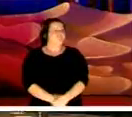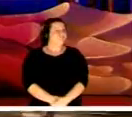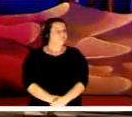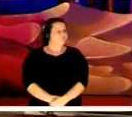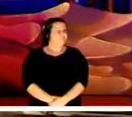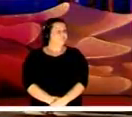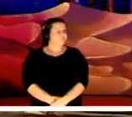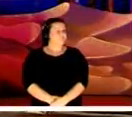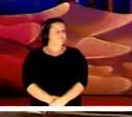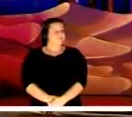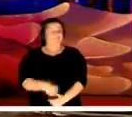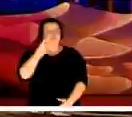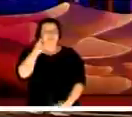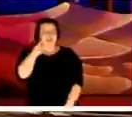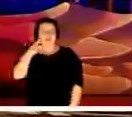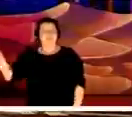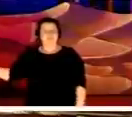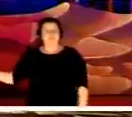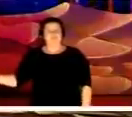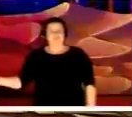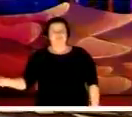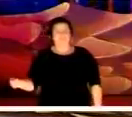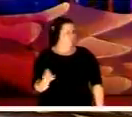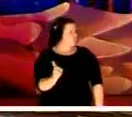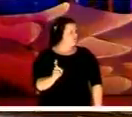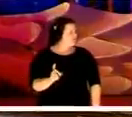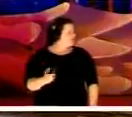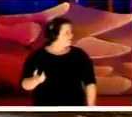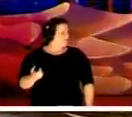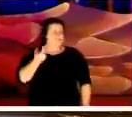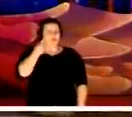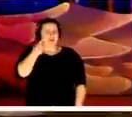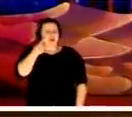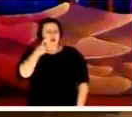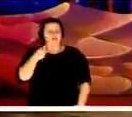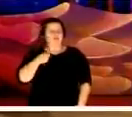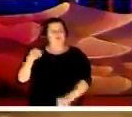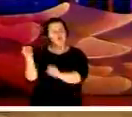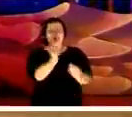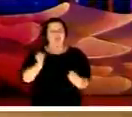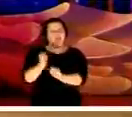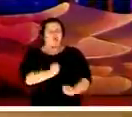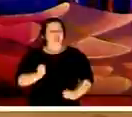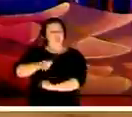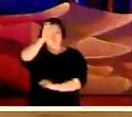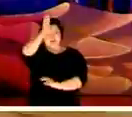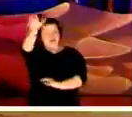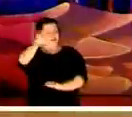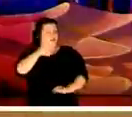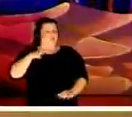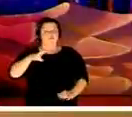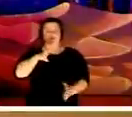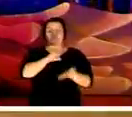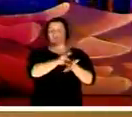intentarán es subir no un poquito ese listón. No me estés arrastrando los rejos eso. Ahí tenemos a la princesa. Por el escenario que estoy harta de limpiar, ¿eh? ¡Fo! ¿Cómo está el servicio,